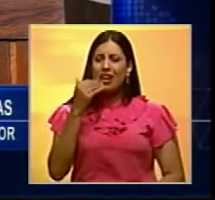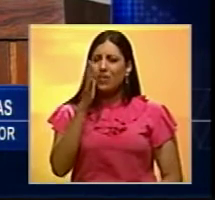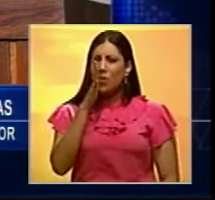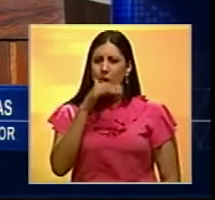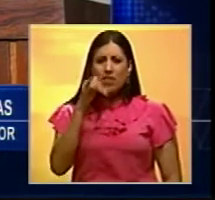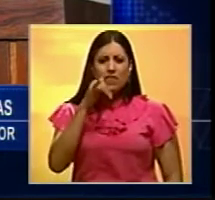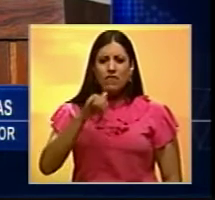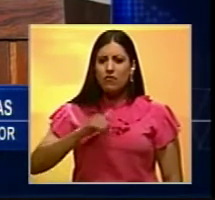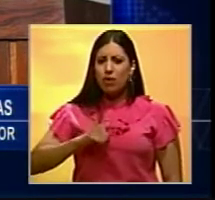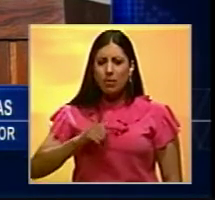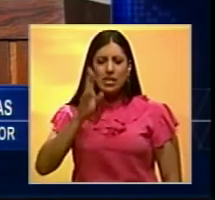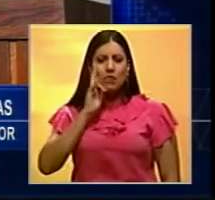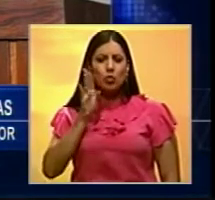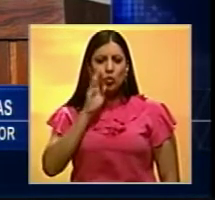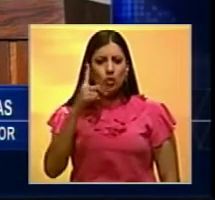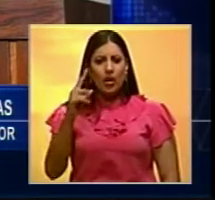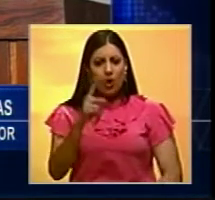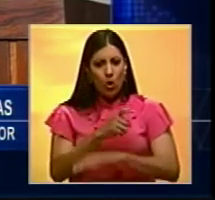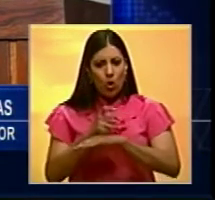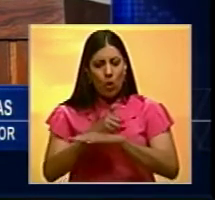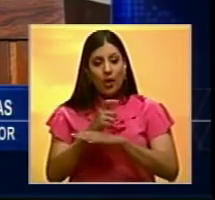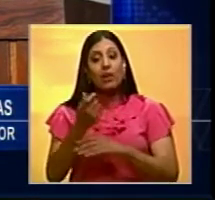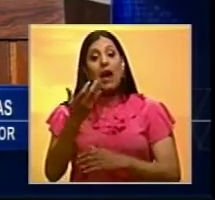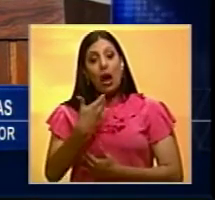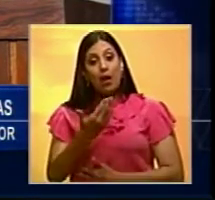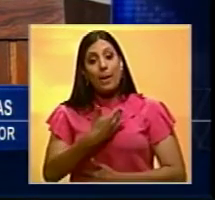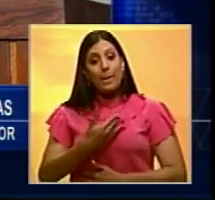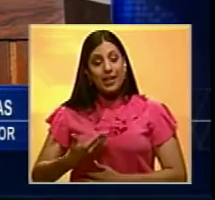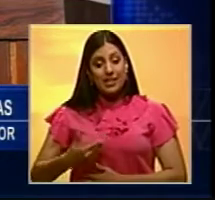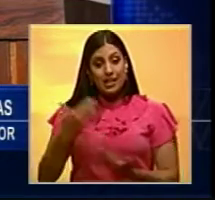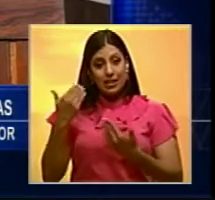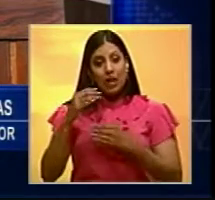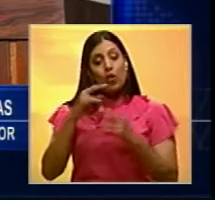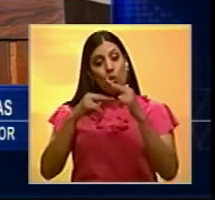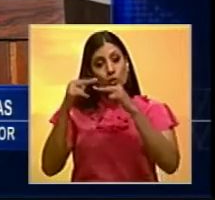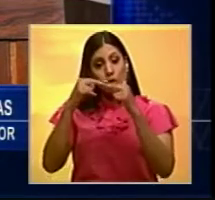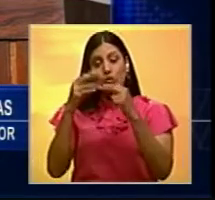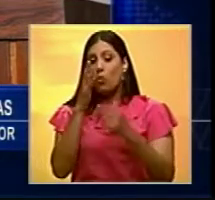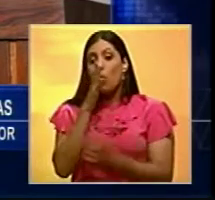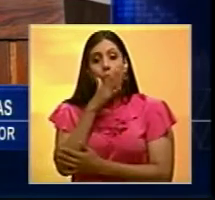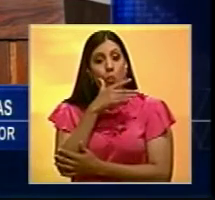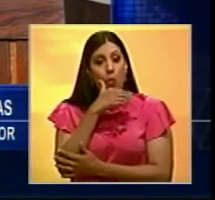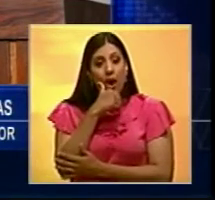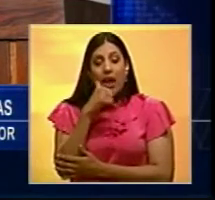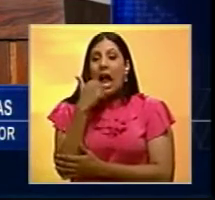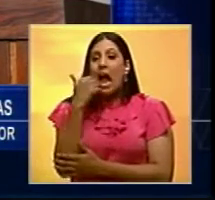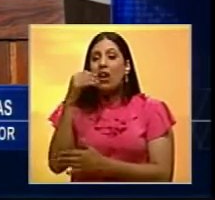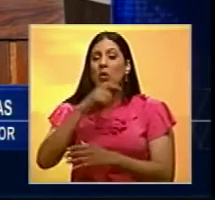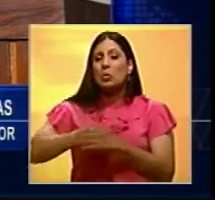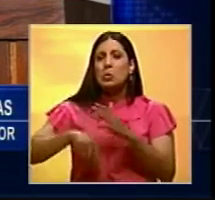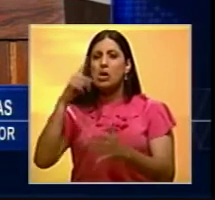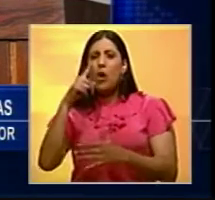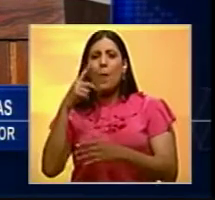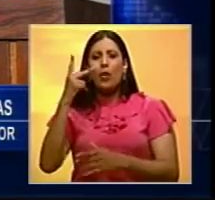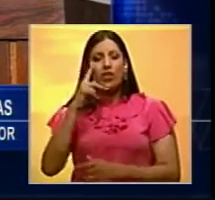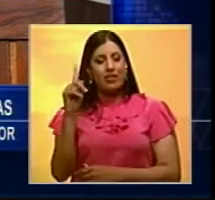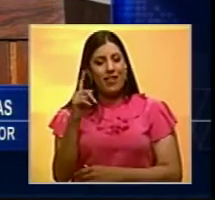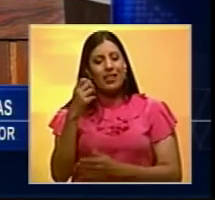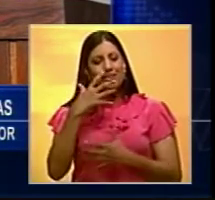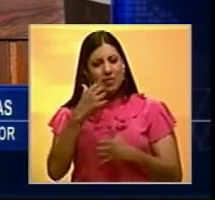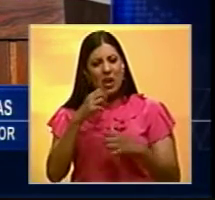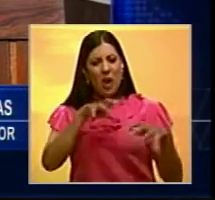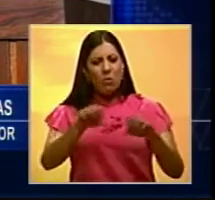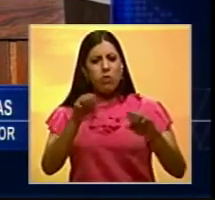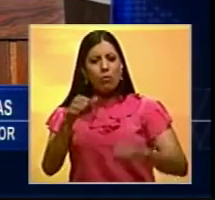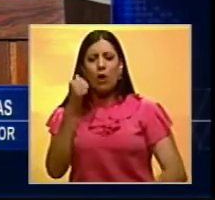de información y transparencia. Para el presidente de la CIB, no se pueden radicalizar las políticas gubernamentales, la confiscación